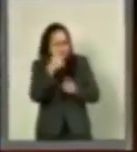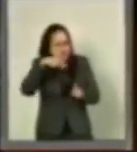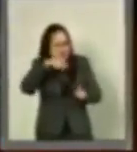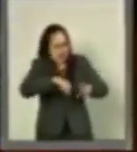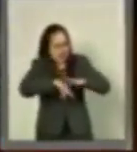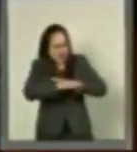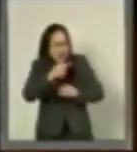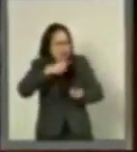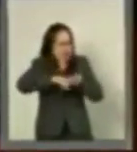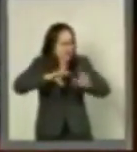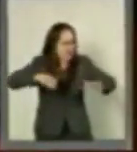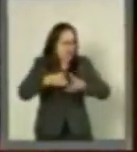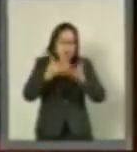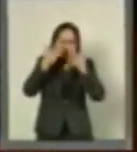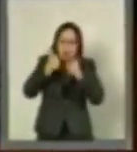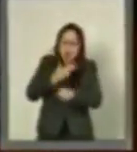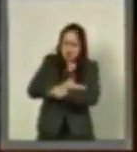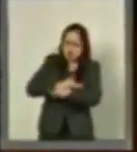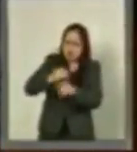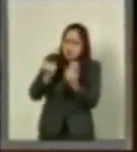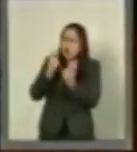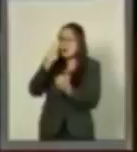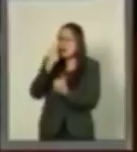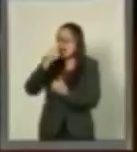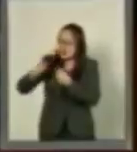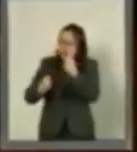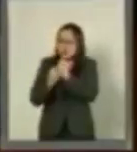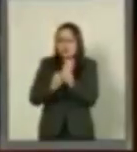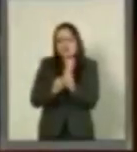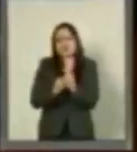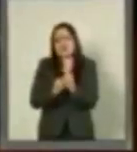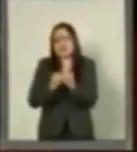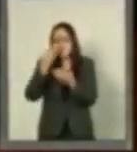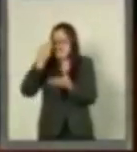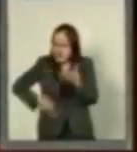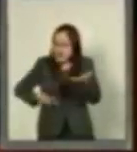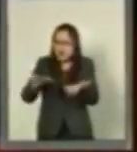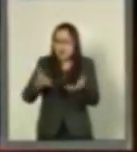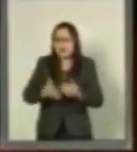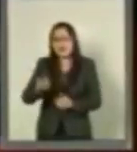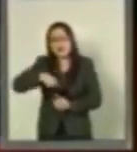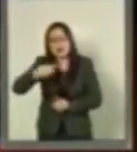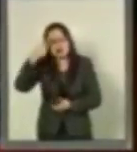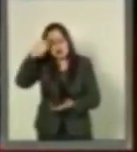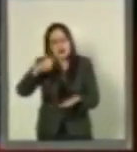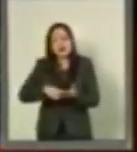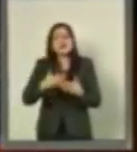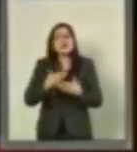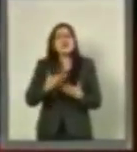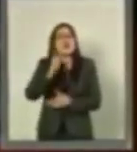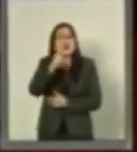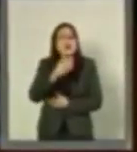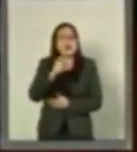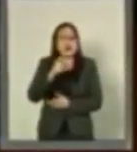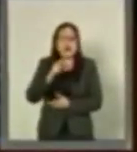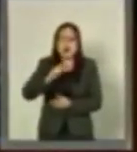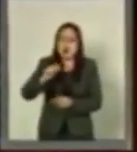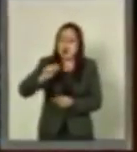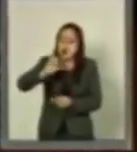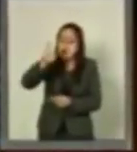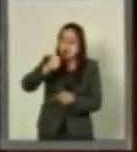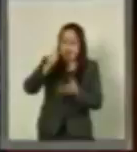lugares y para el fortalecimiento de las policías. Nosotros creemos que con la otra ley que estamos